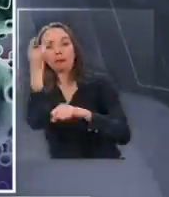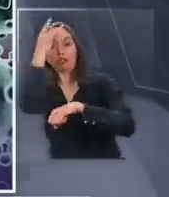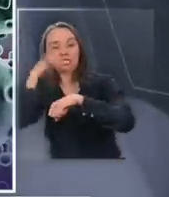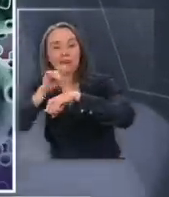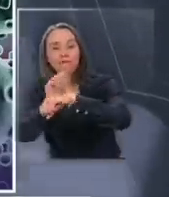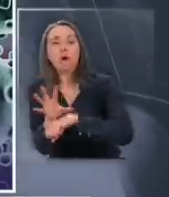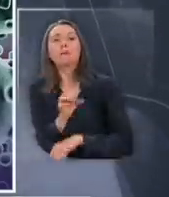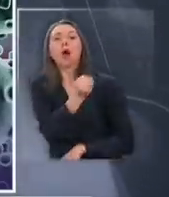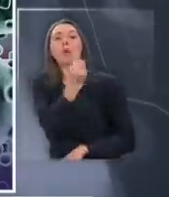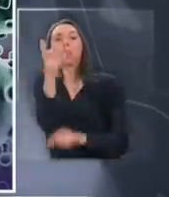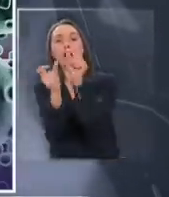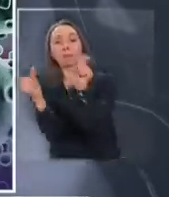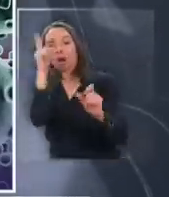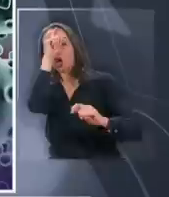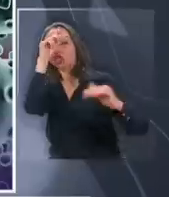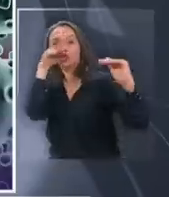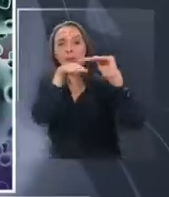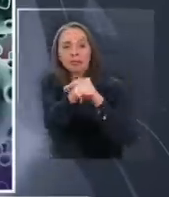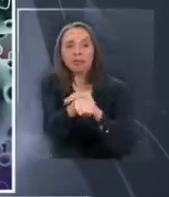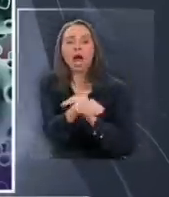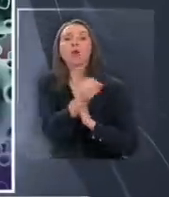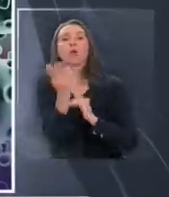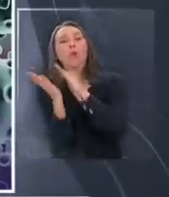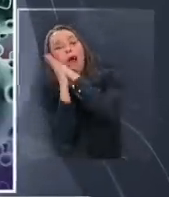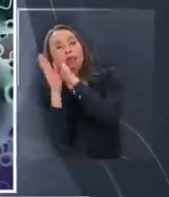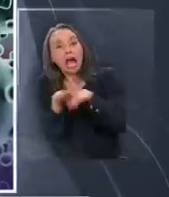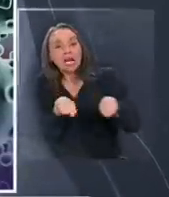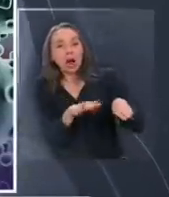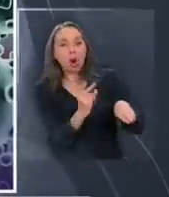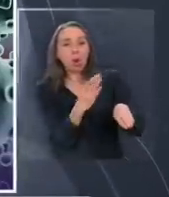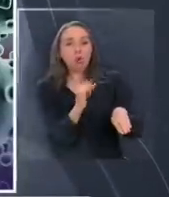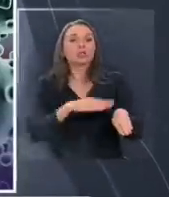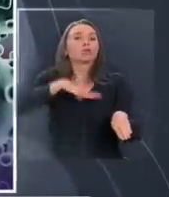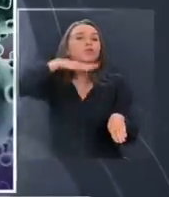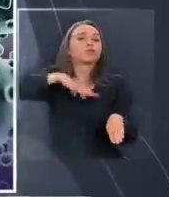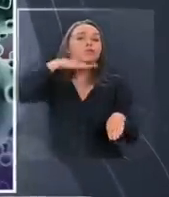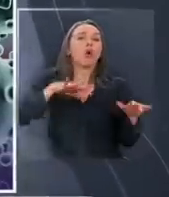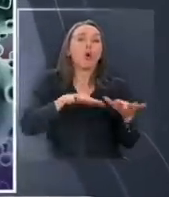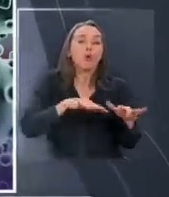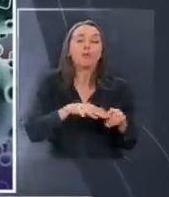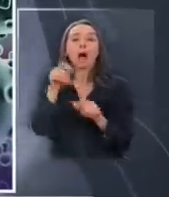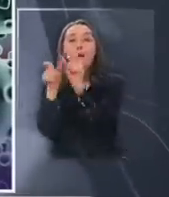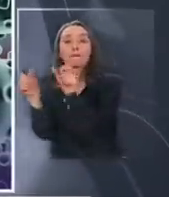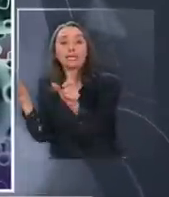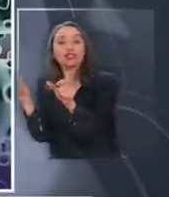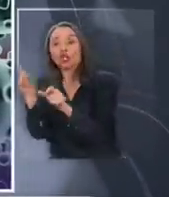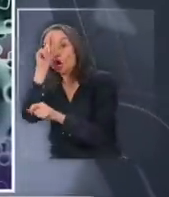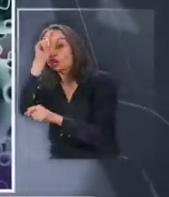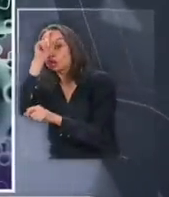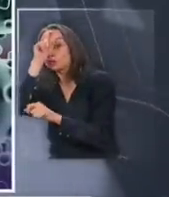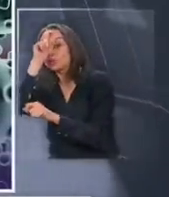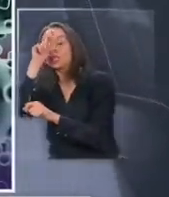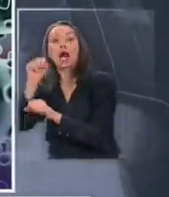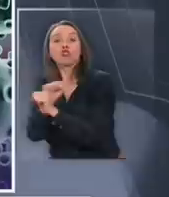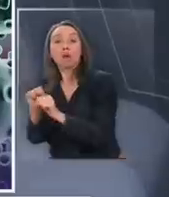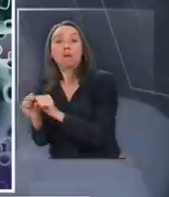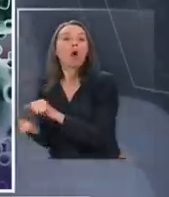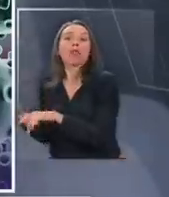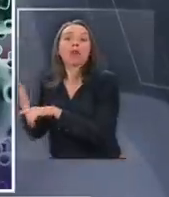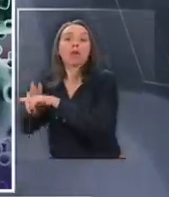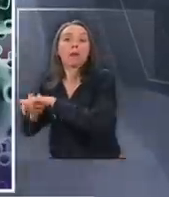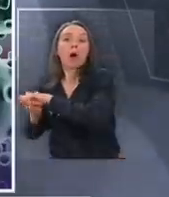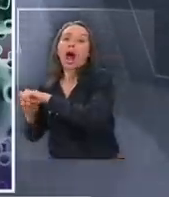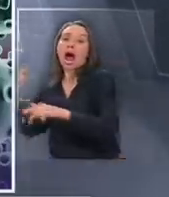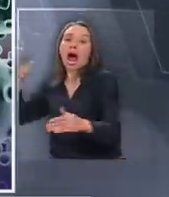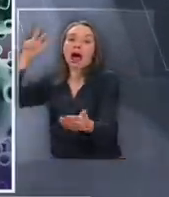de hospitalizaciones, cantidad de camas de UCI ocupadas, traslado de pacientes, puente aéreo.